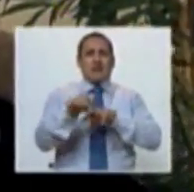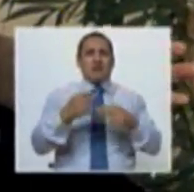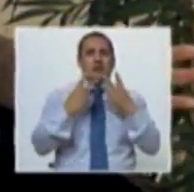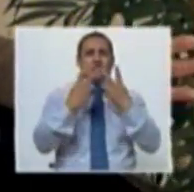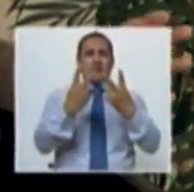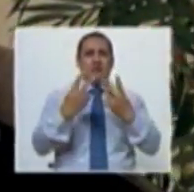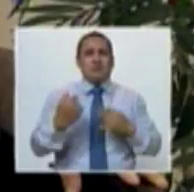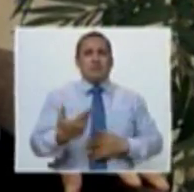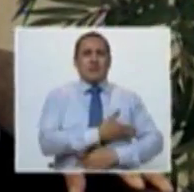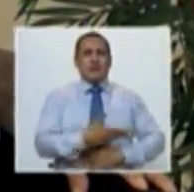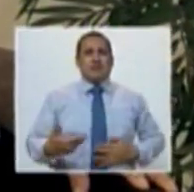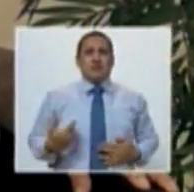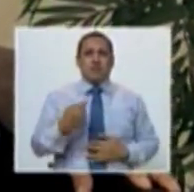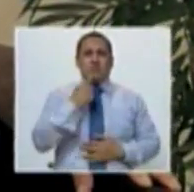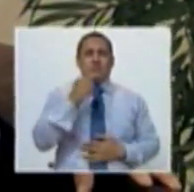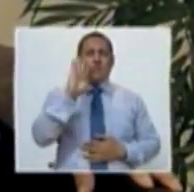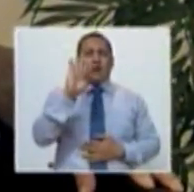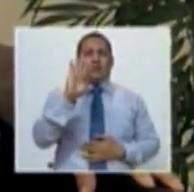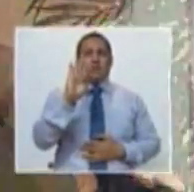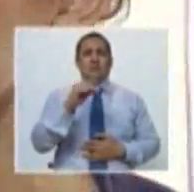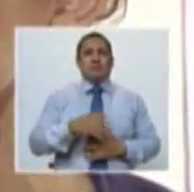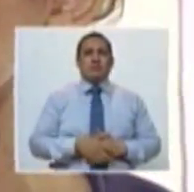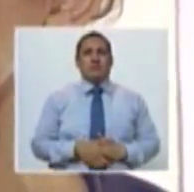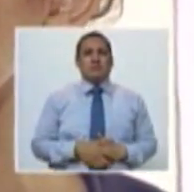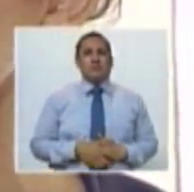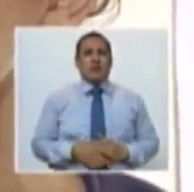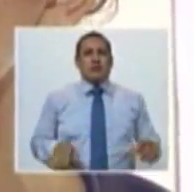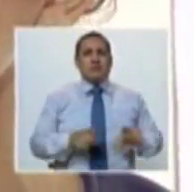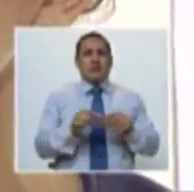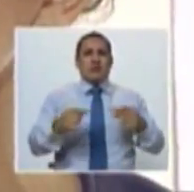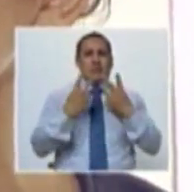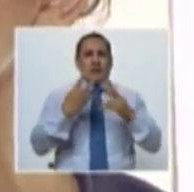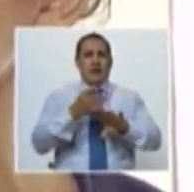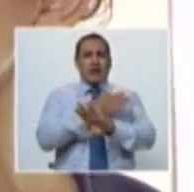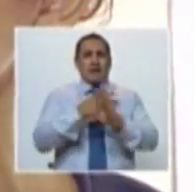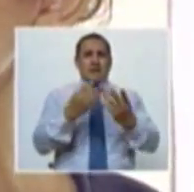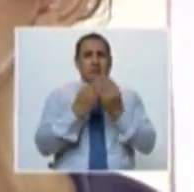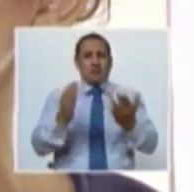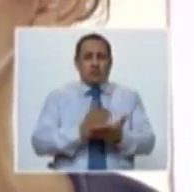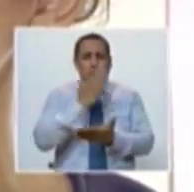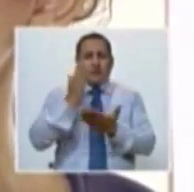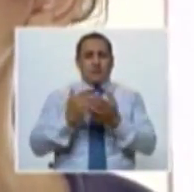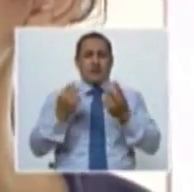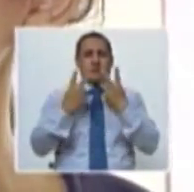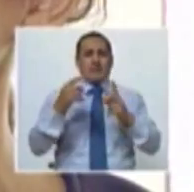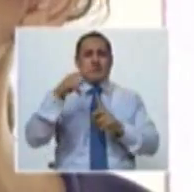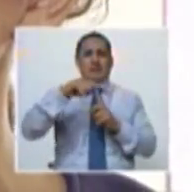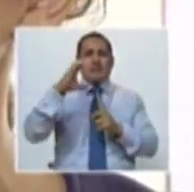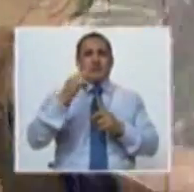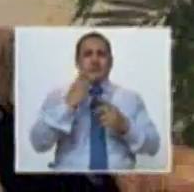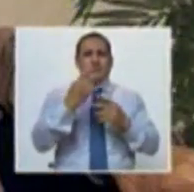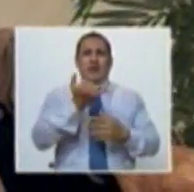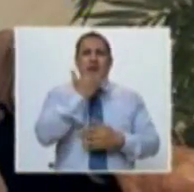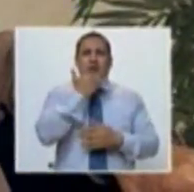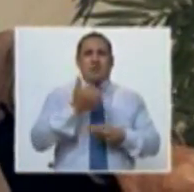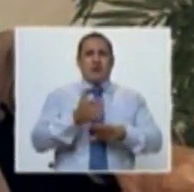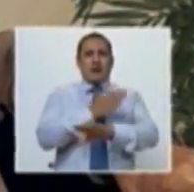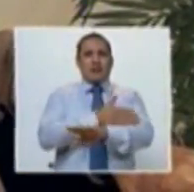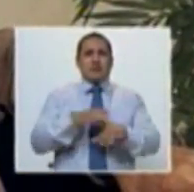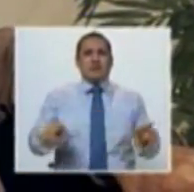banco, por ejemplo, ¿no? Y así. Entonces yo creo que en esa parte el Tribunal Constitucional ha fallado adecuadamente.